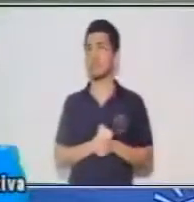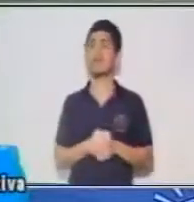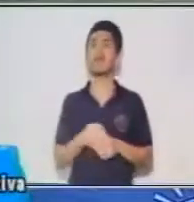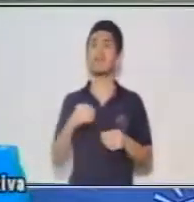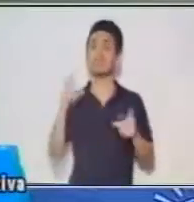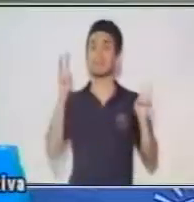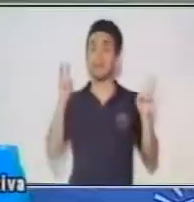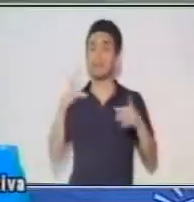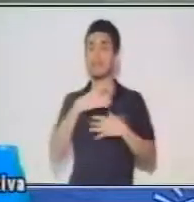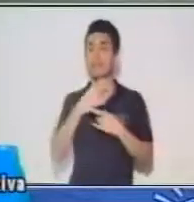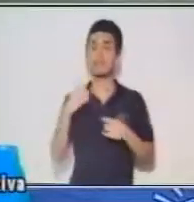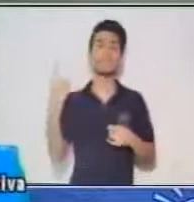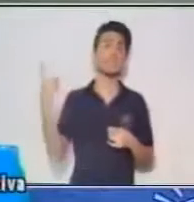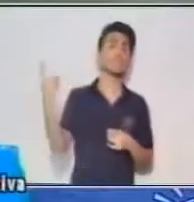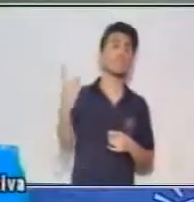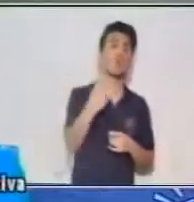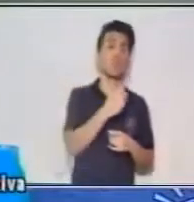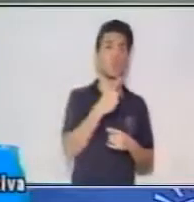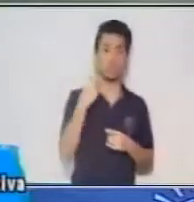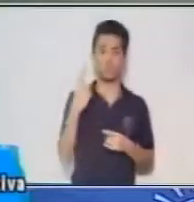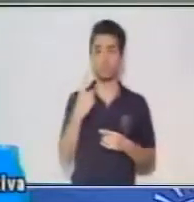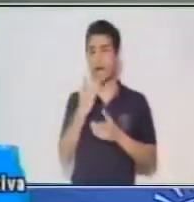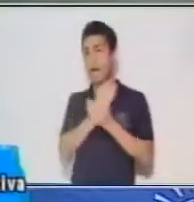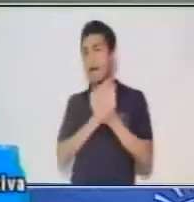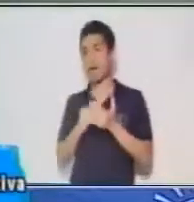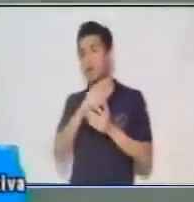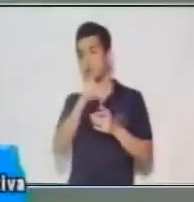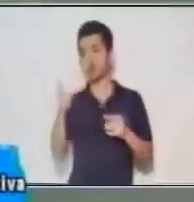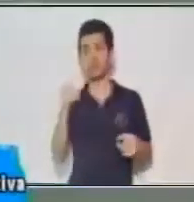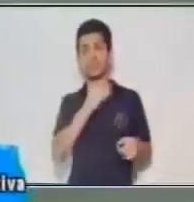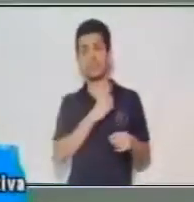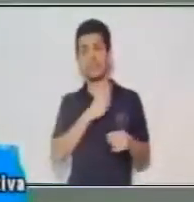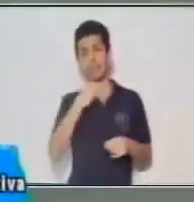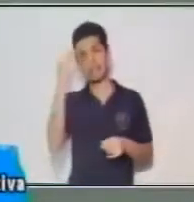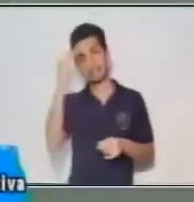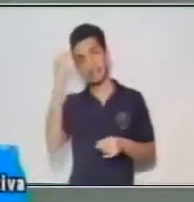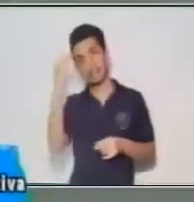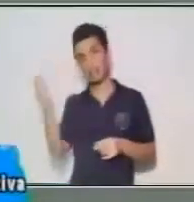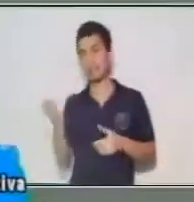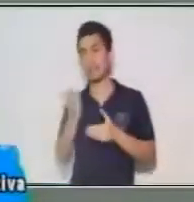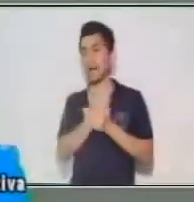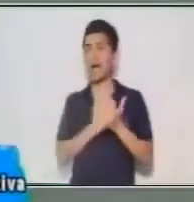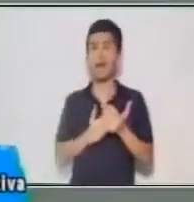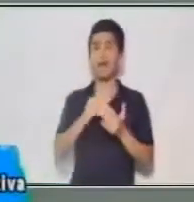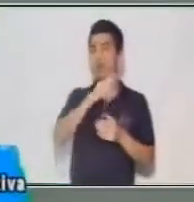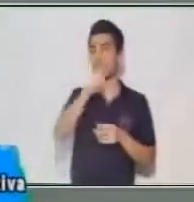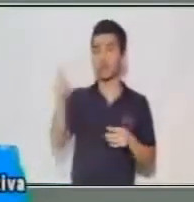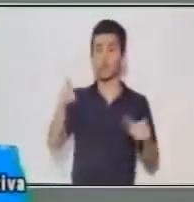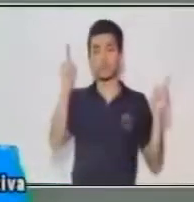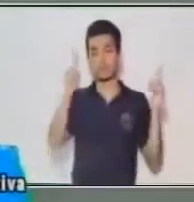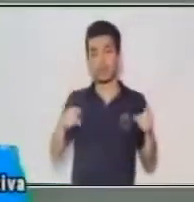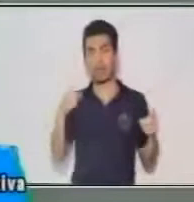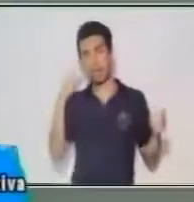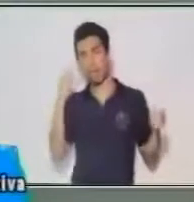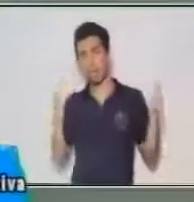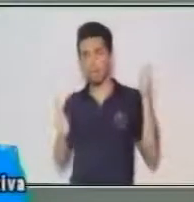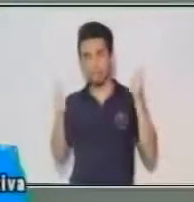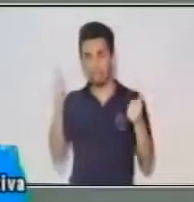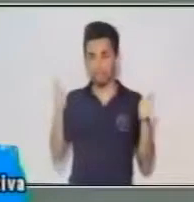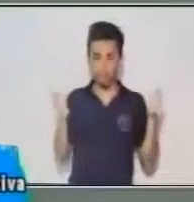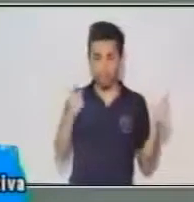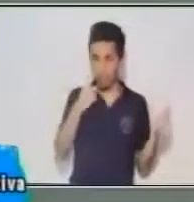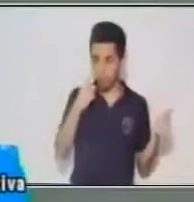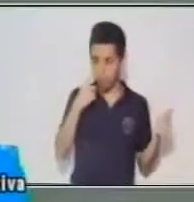común, alguien que todo o algo que todos quieran saber, algo que todos estén con la duda y